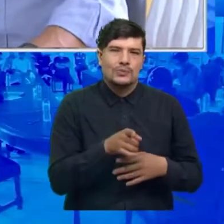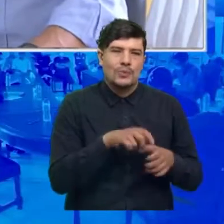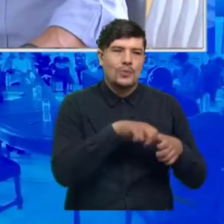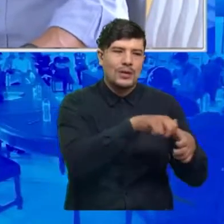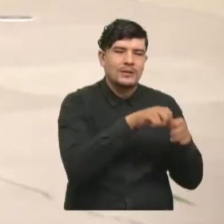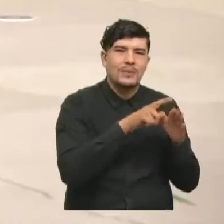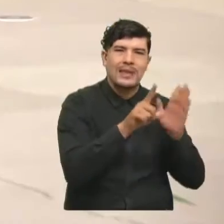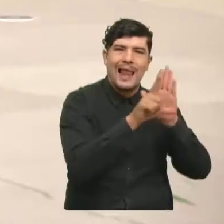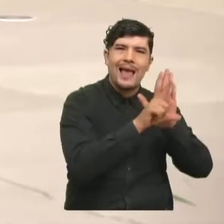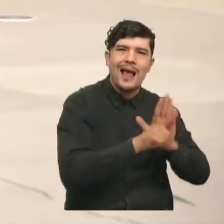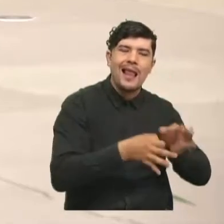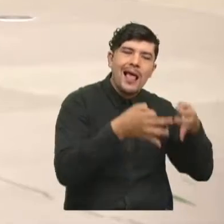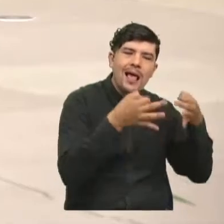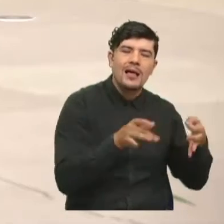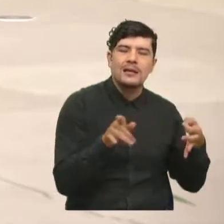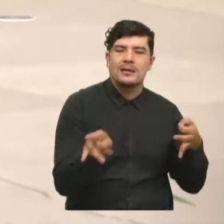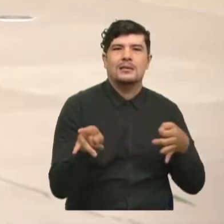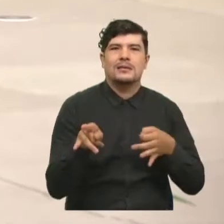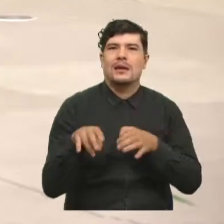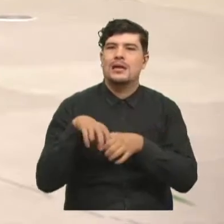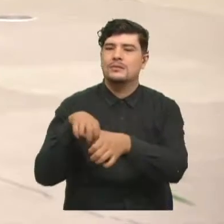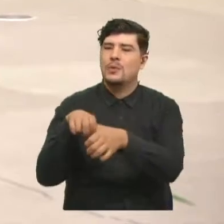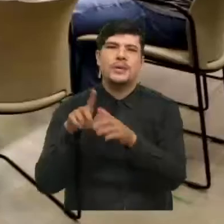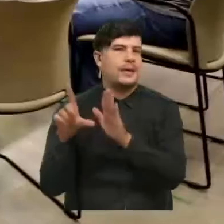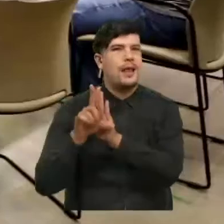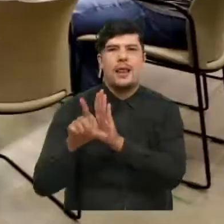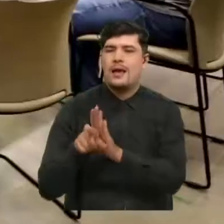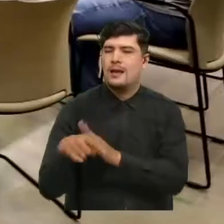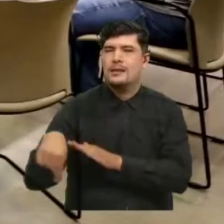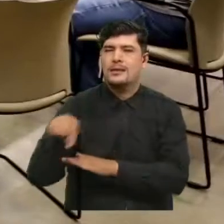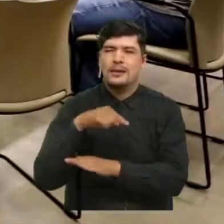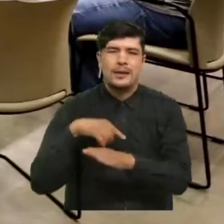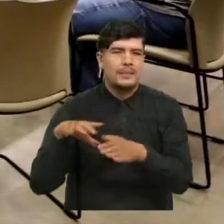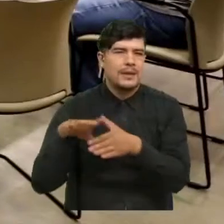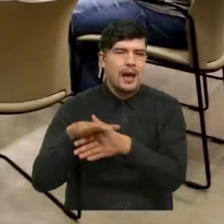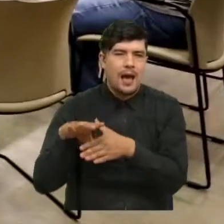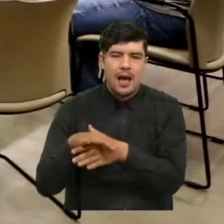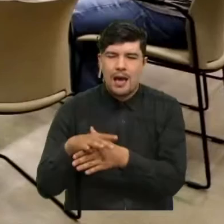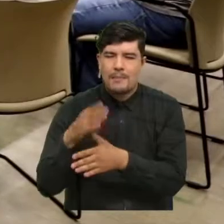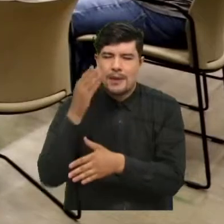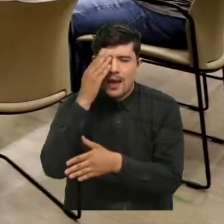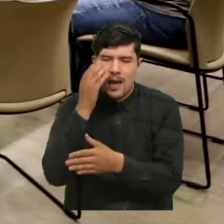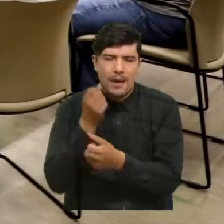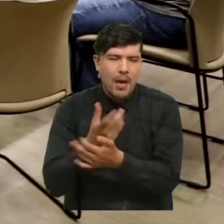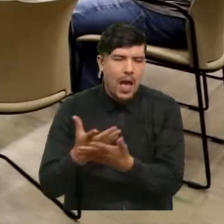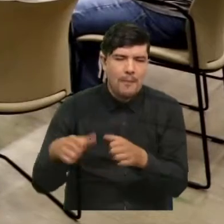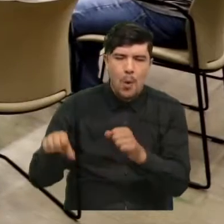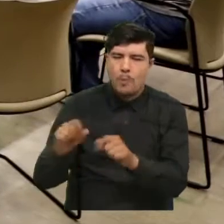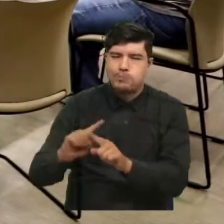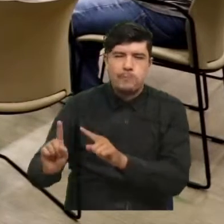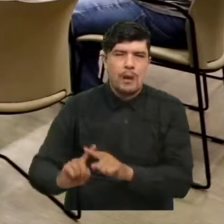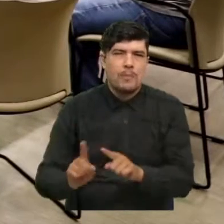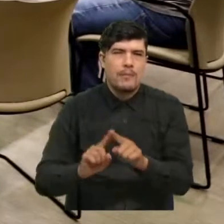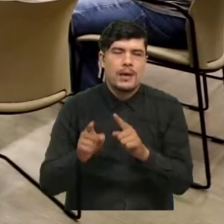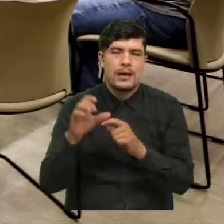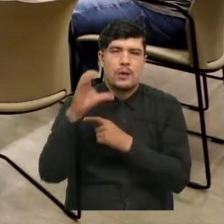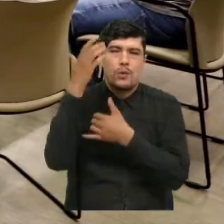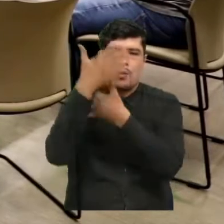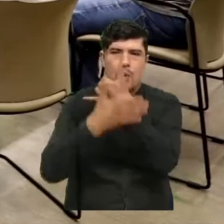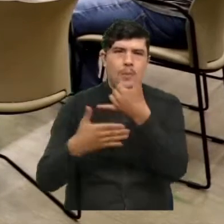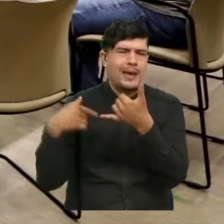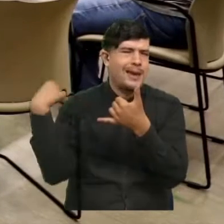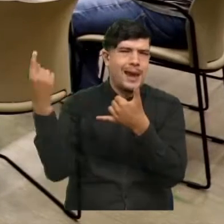informalidad que hoy se presenta en muchas regiones no sólo en santander sino en el país que eso es prácticamente una bomba de tiempo